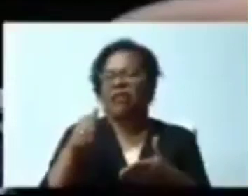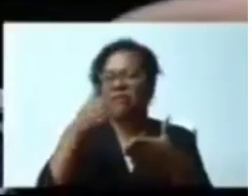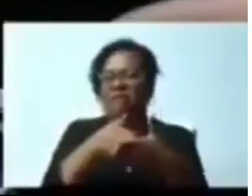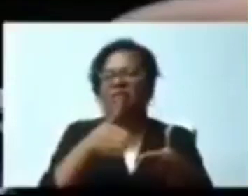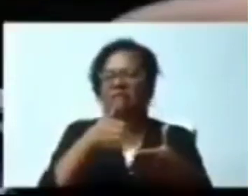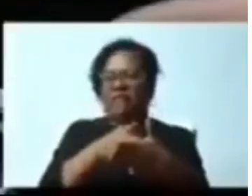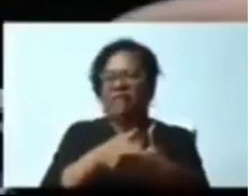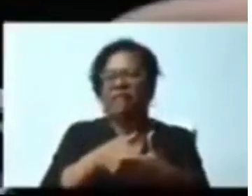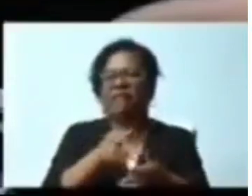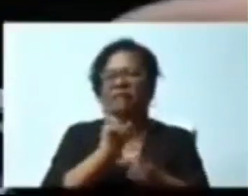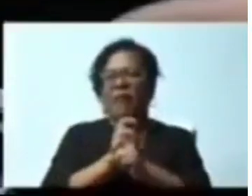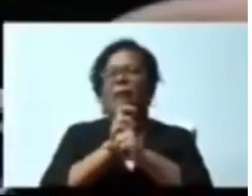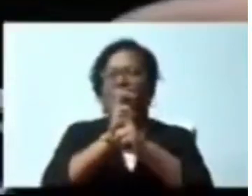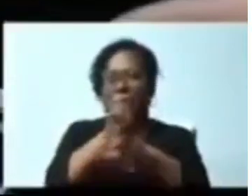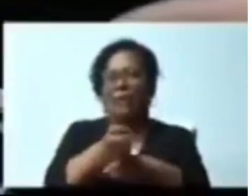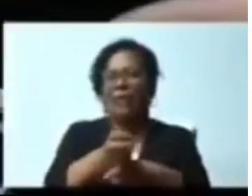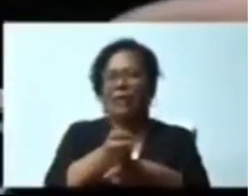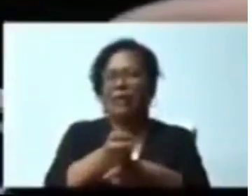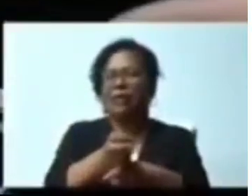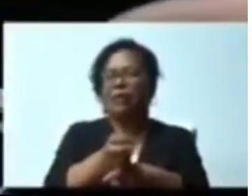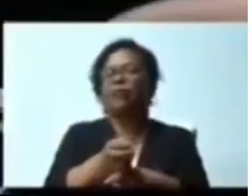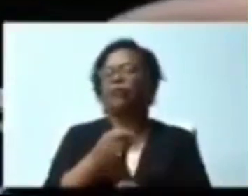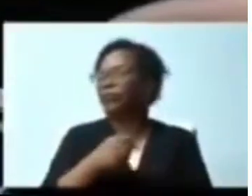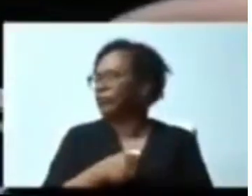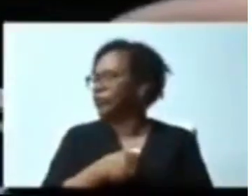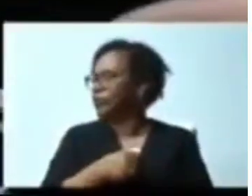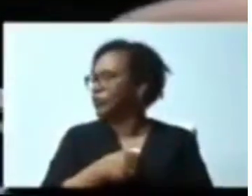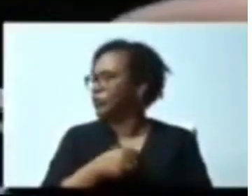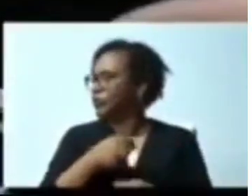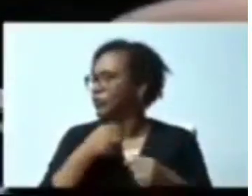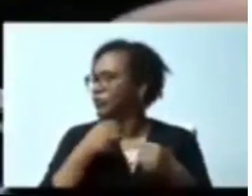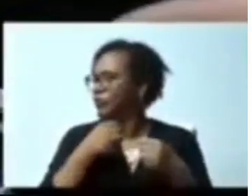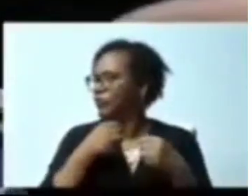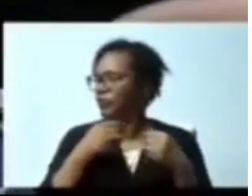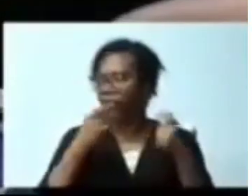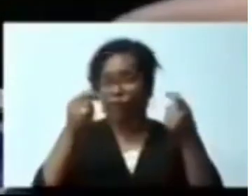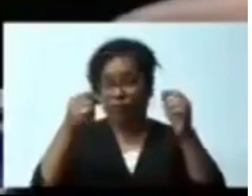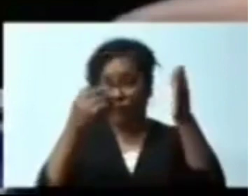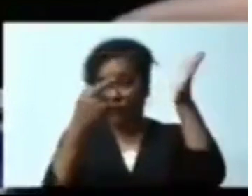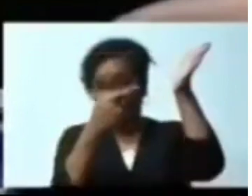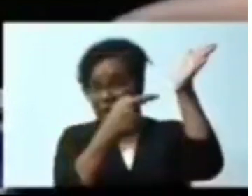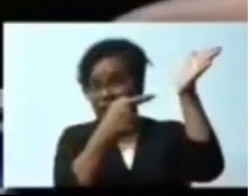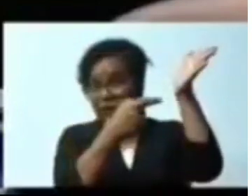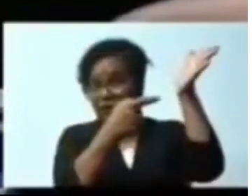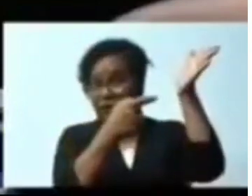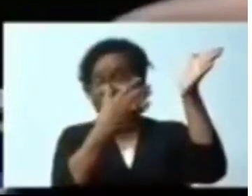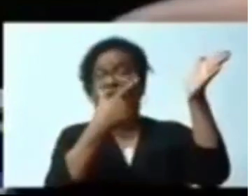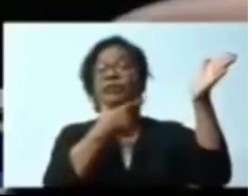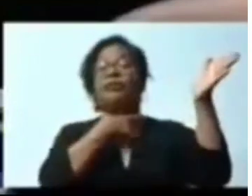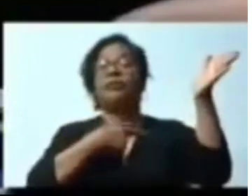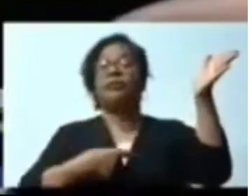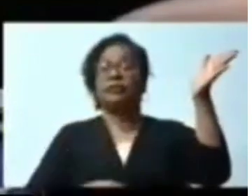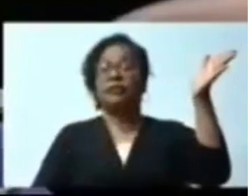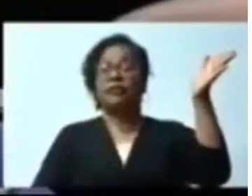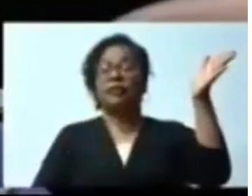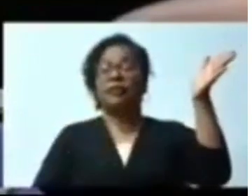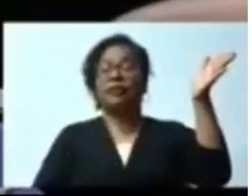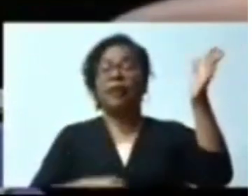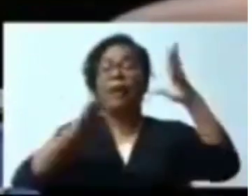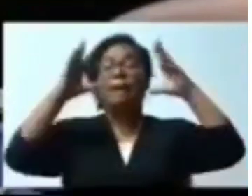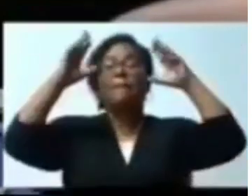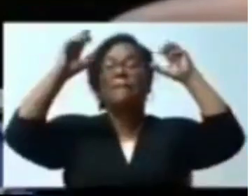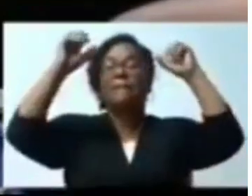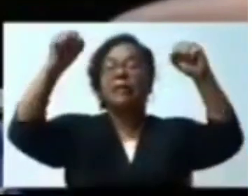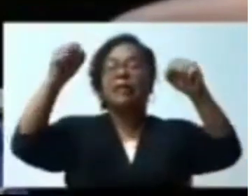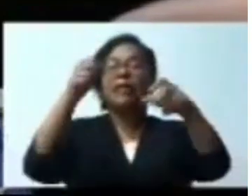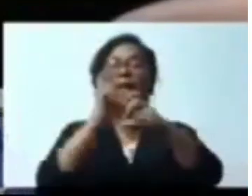Y es la medalla del presidente que más préstamo ha tomado en la República Dominicana sin hacer